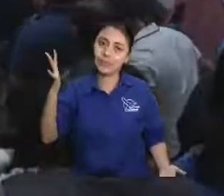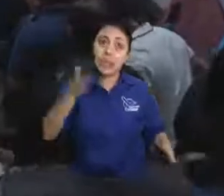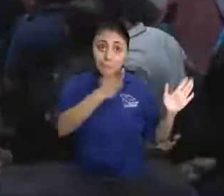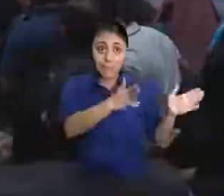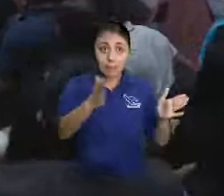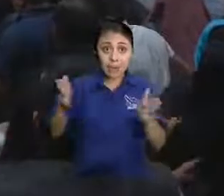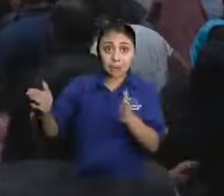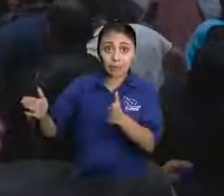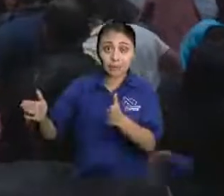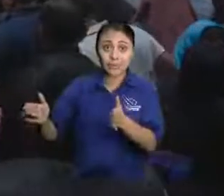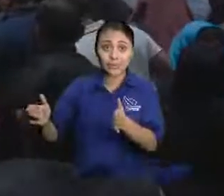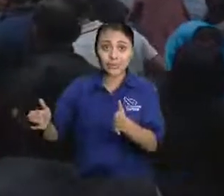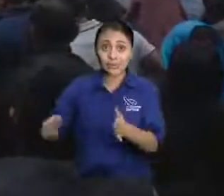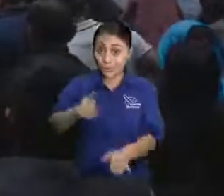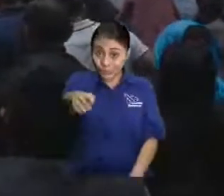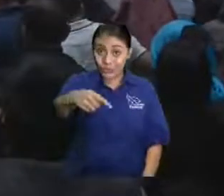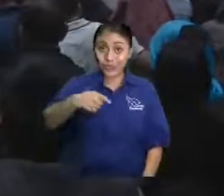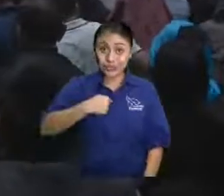Preparémonos.